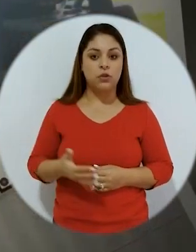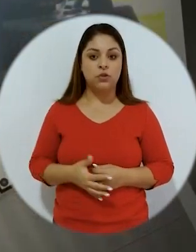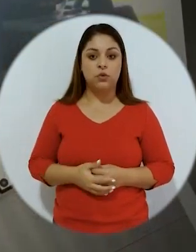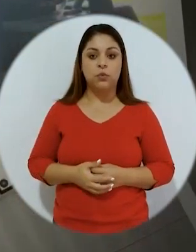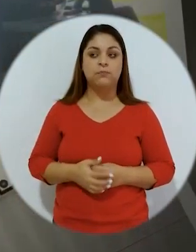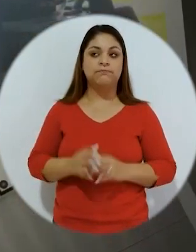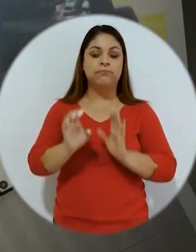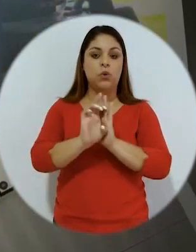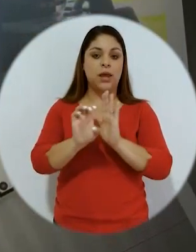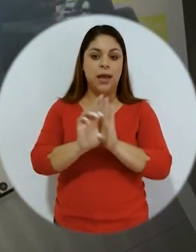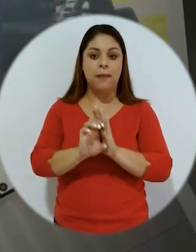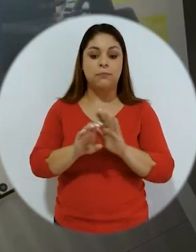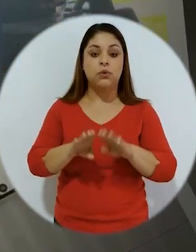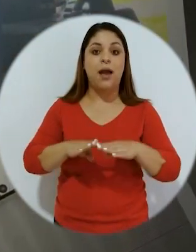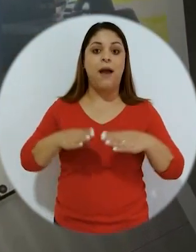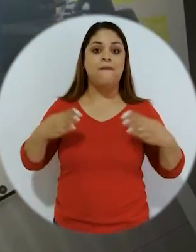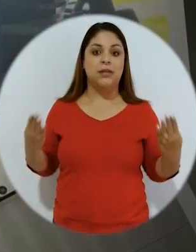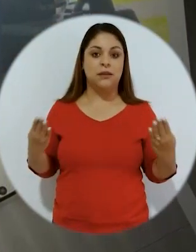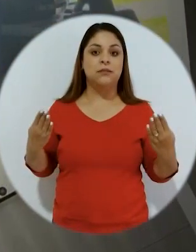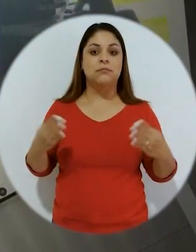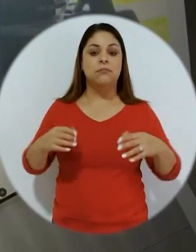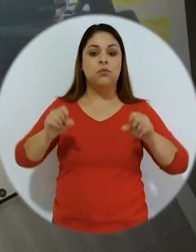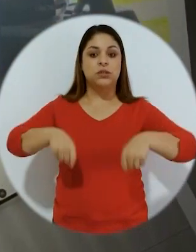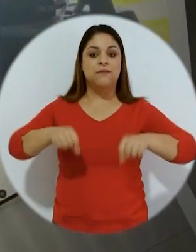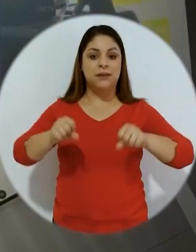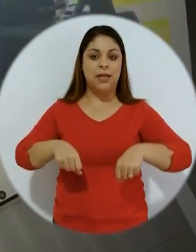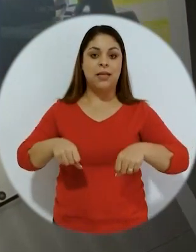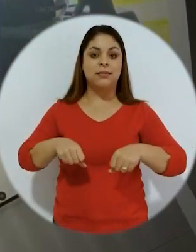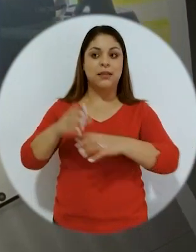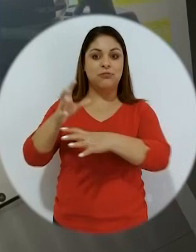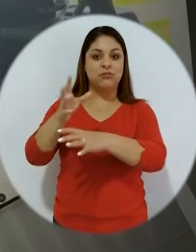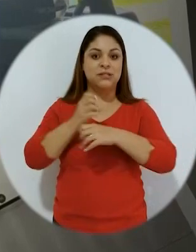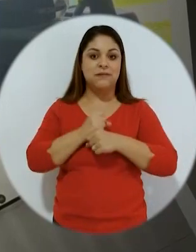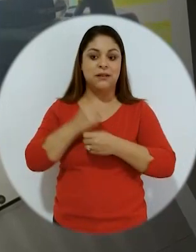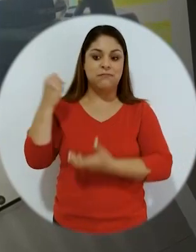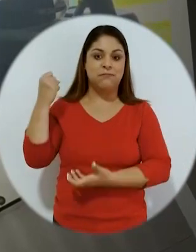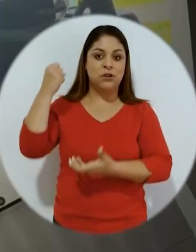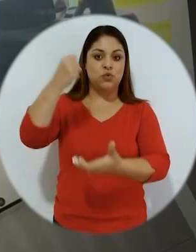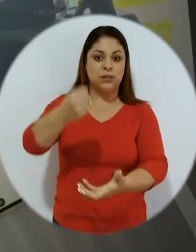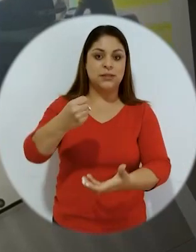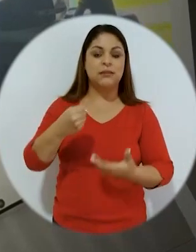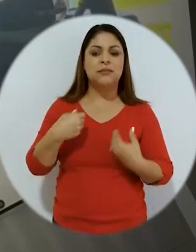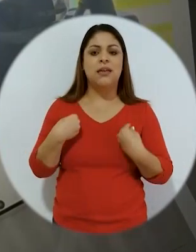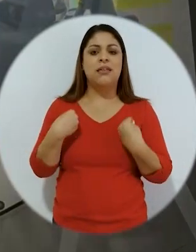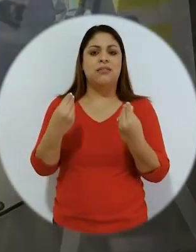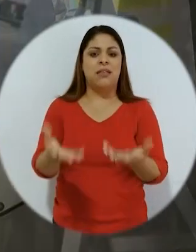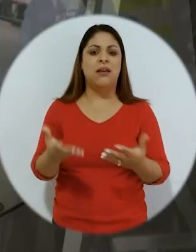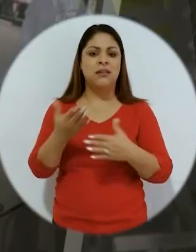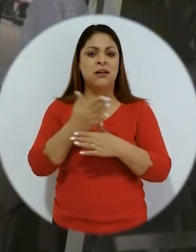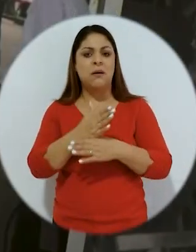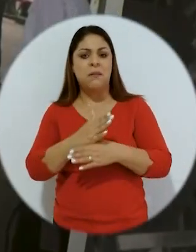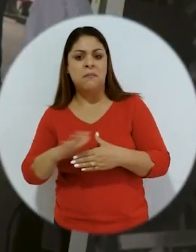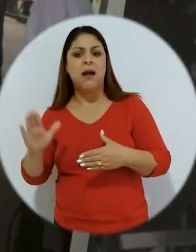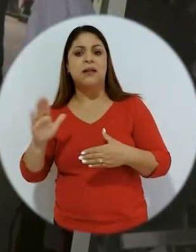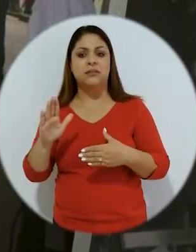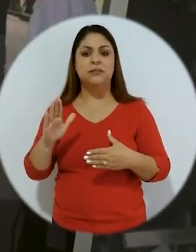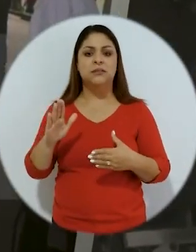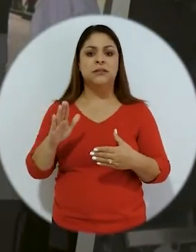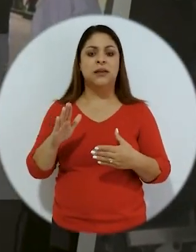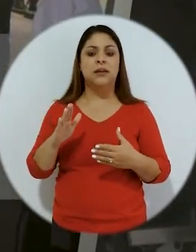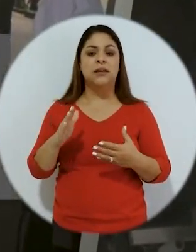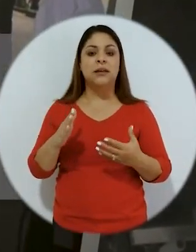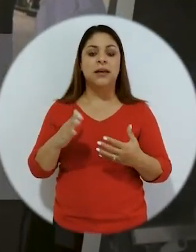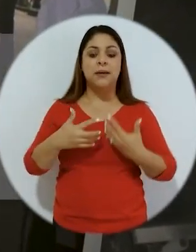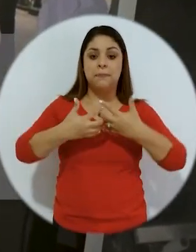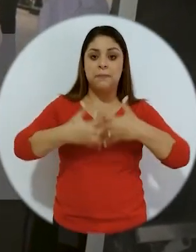eh, por ejemplo, a abrirse a la posibilidad de recibir inversionistas y ceder parte